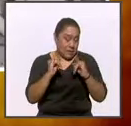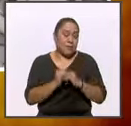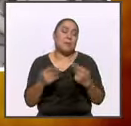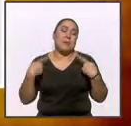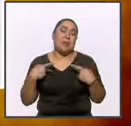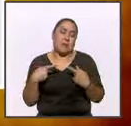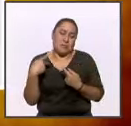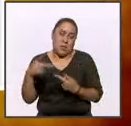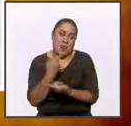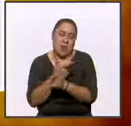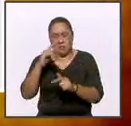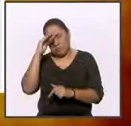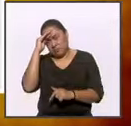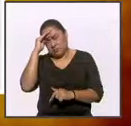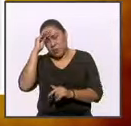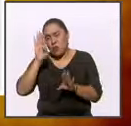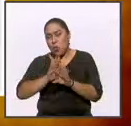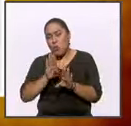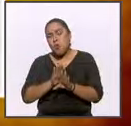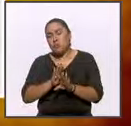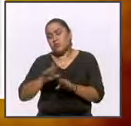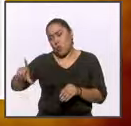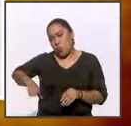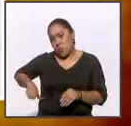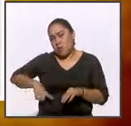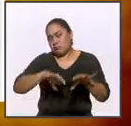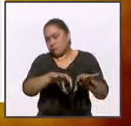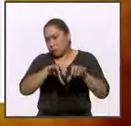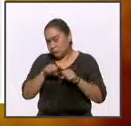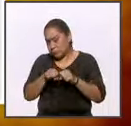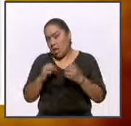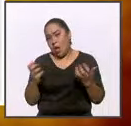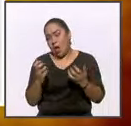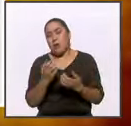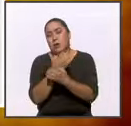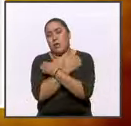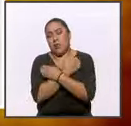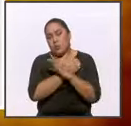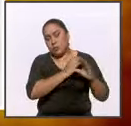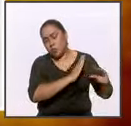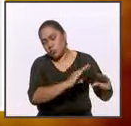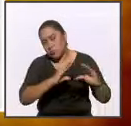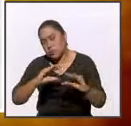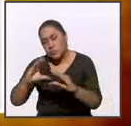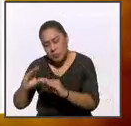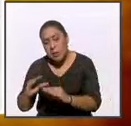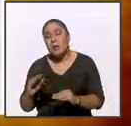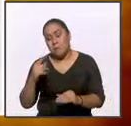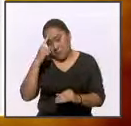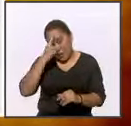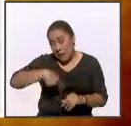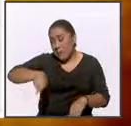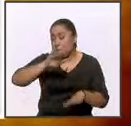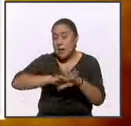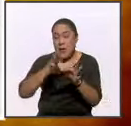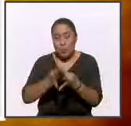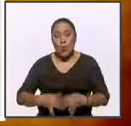avanzaron en establecer el control del Estado sobre la educación con un sistema que llevó la educación elemental